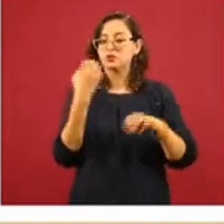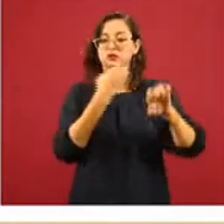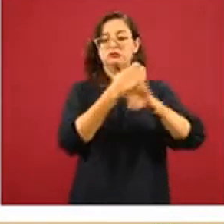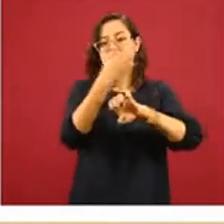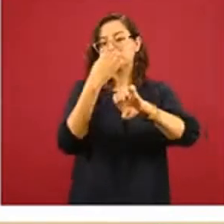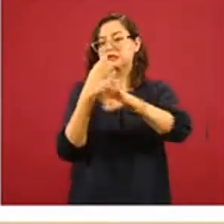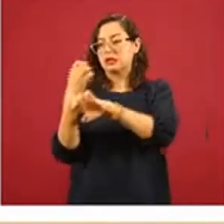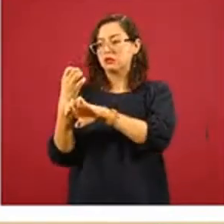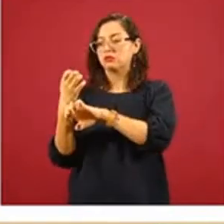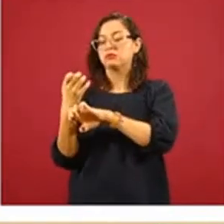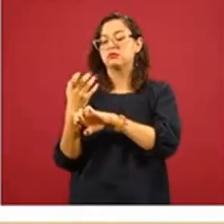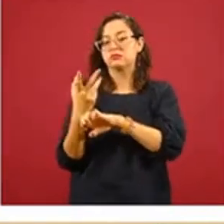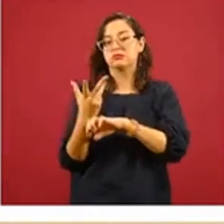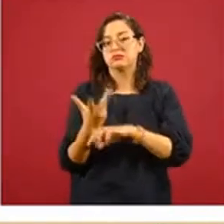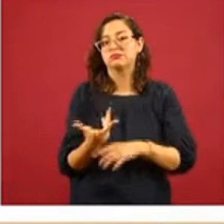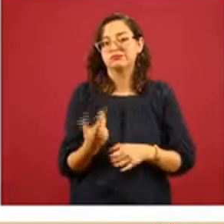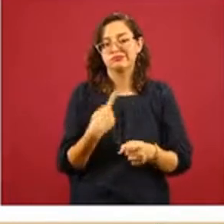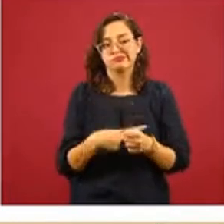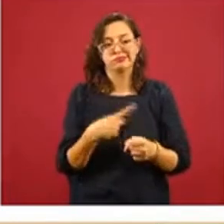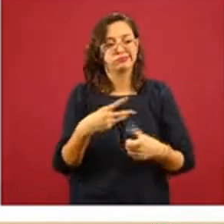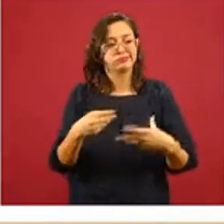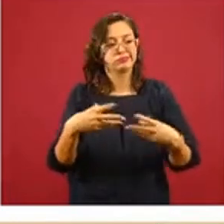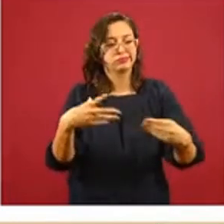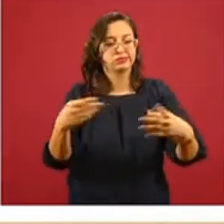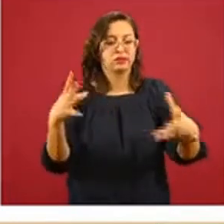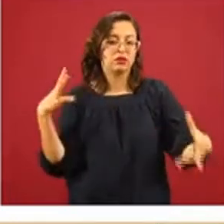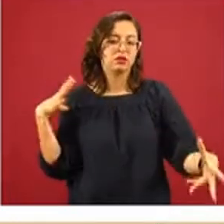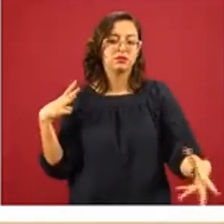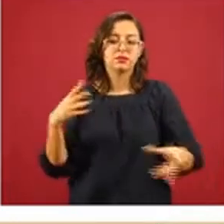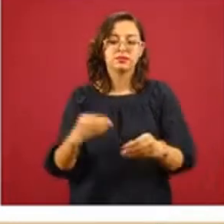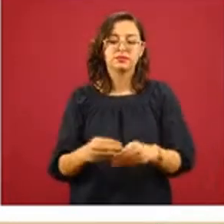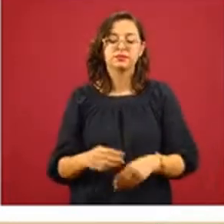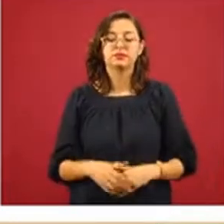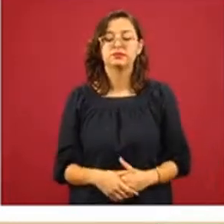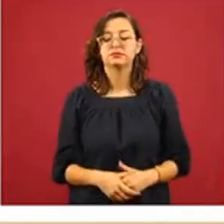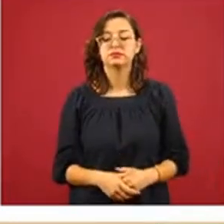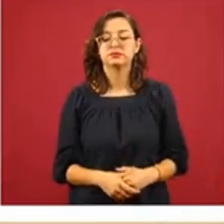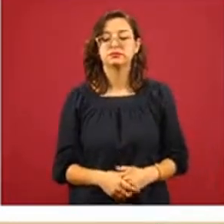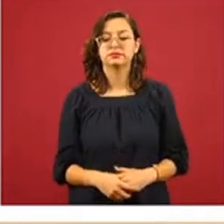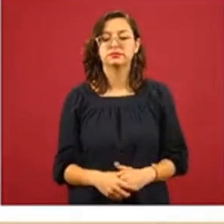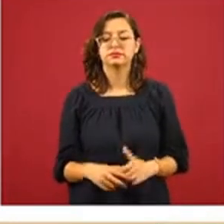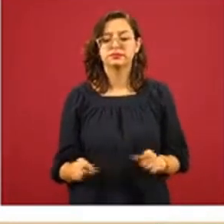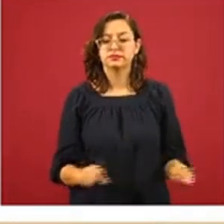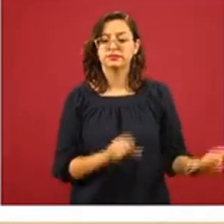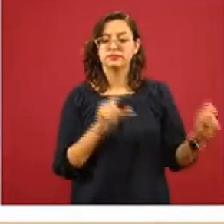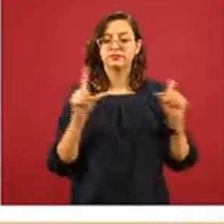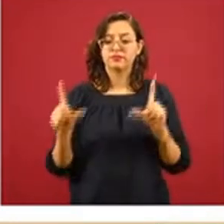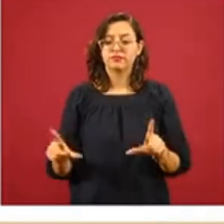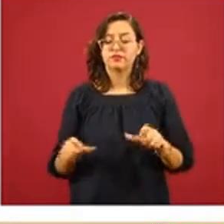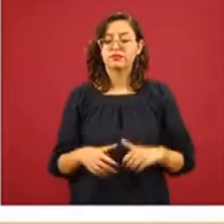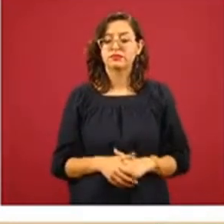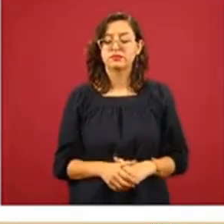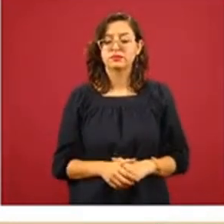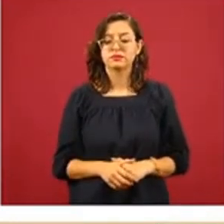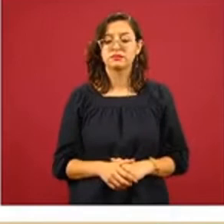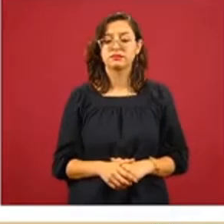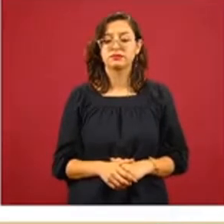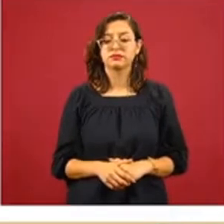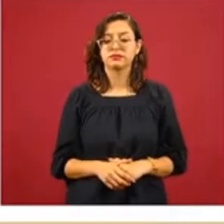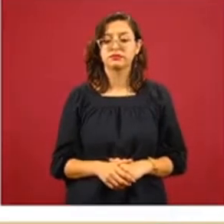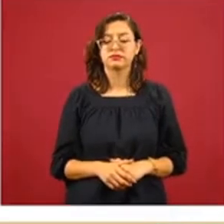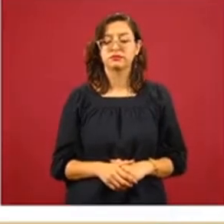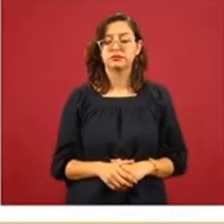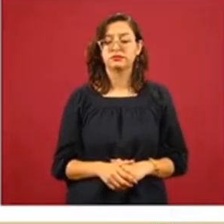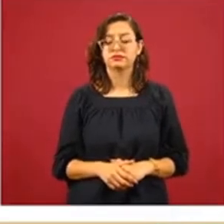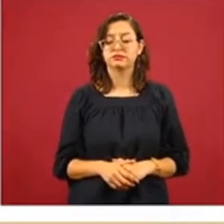tienen relación con la carga de enfermedad acumulada. Veamos la siguiente diapositiva, es la